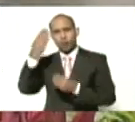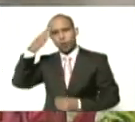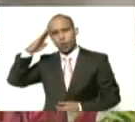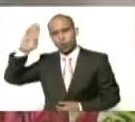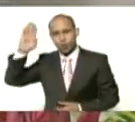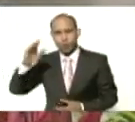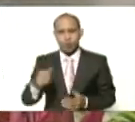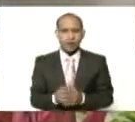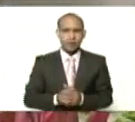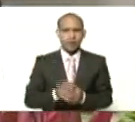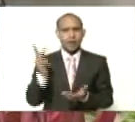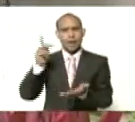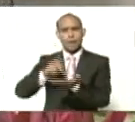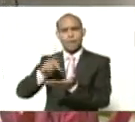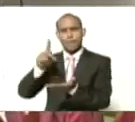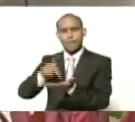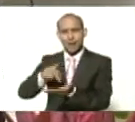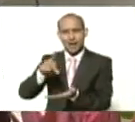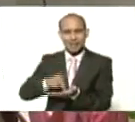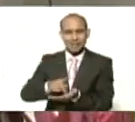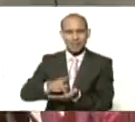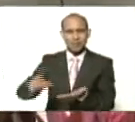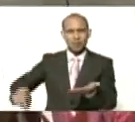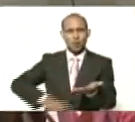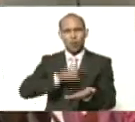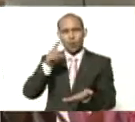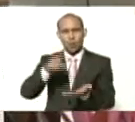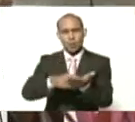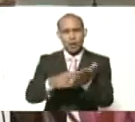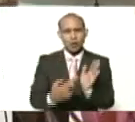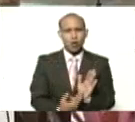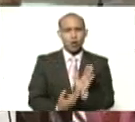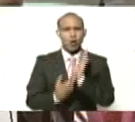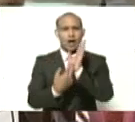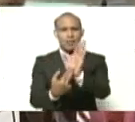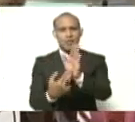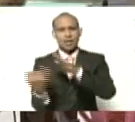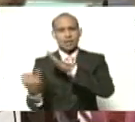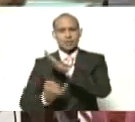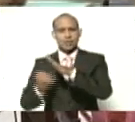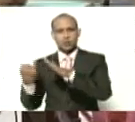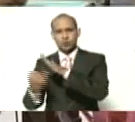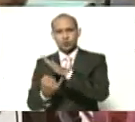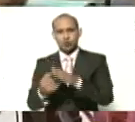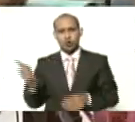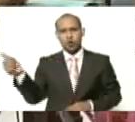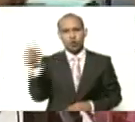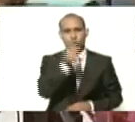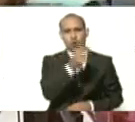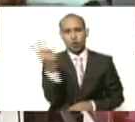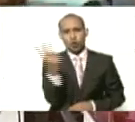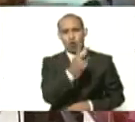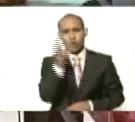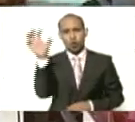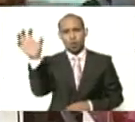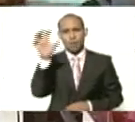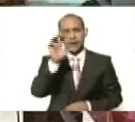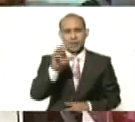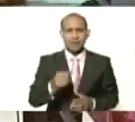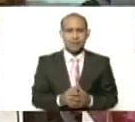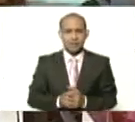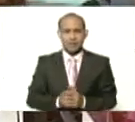la participación decisiva de los representantes de las instituciones de ambos países que a partir